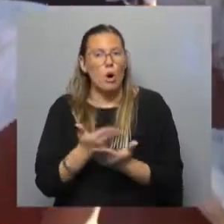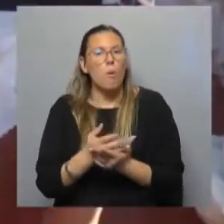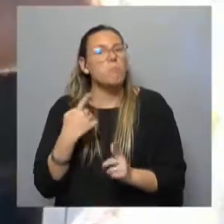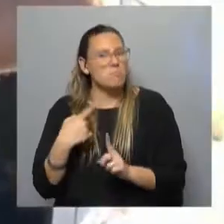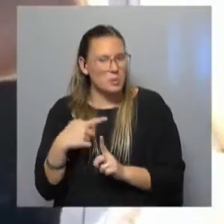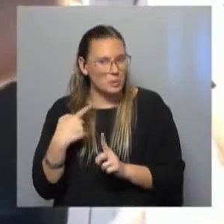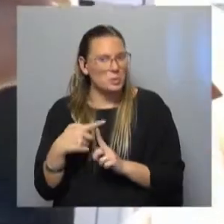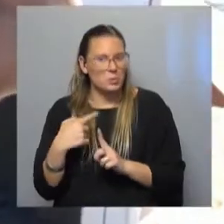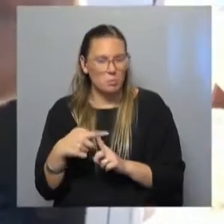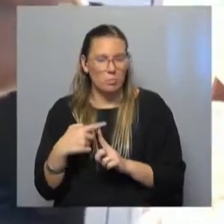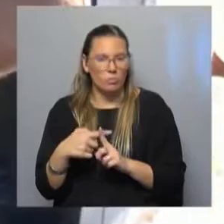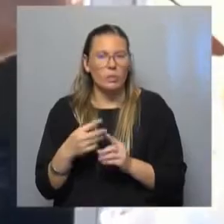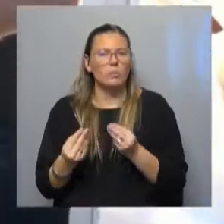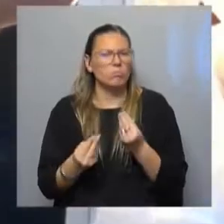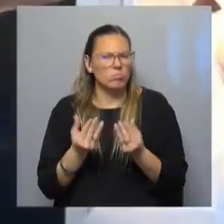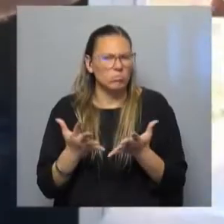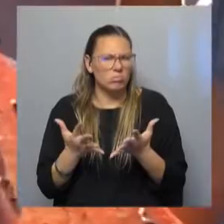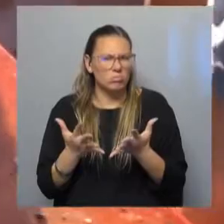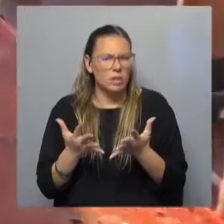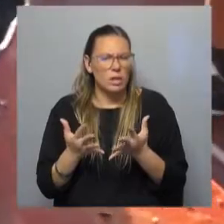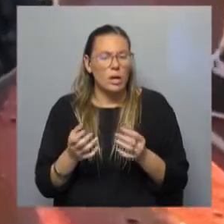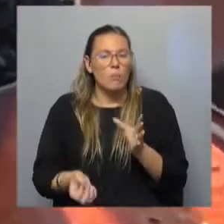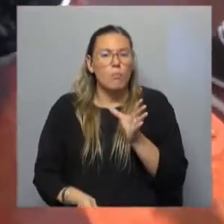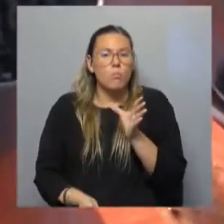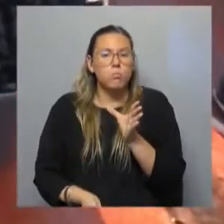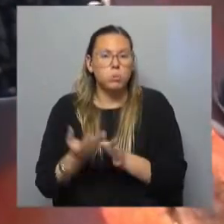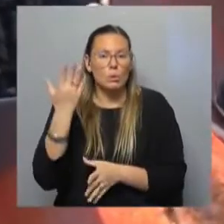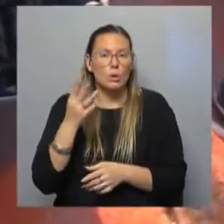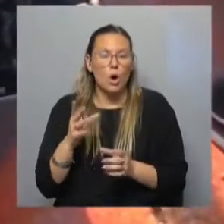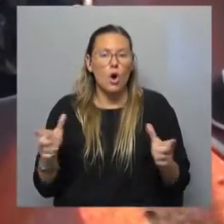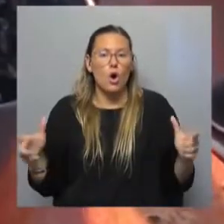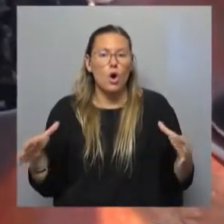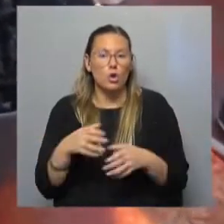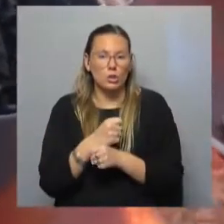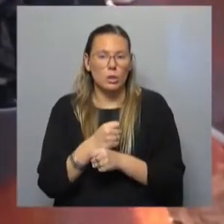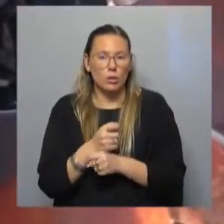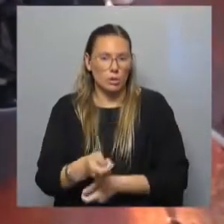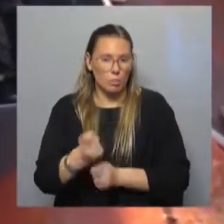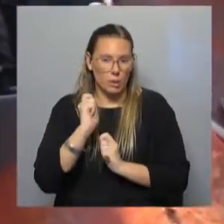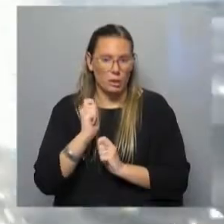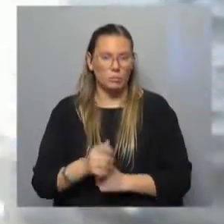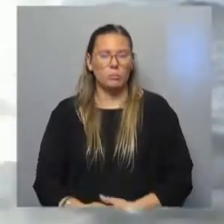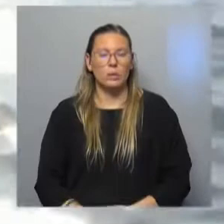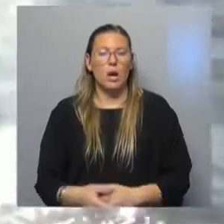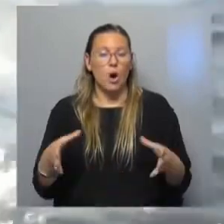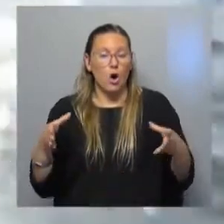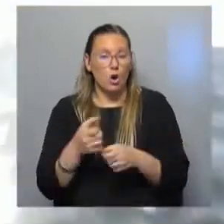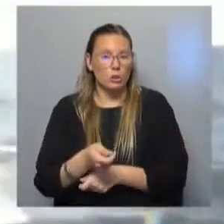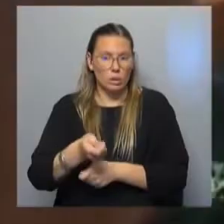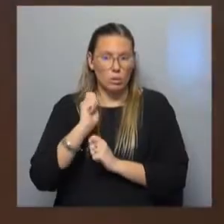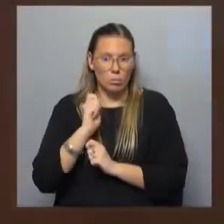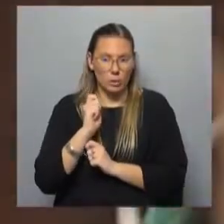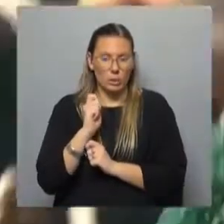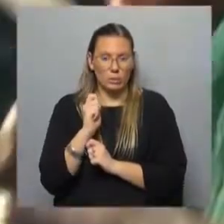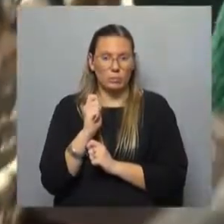positiva, que fue la generación de consejos de pesca. El Consejo de Pesca